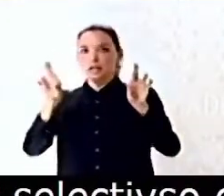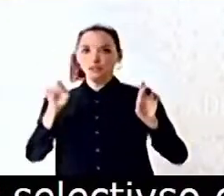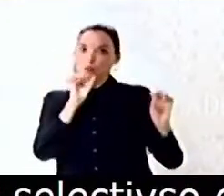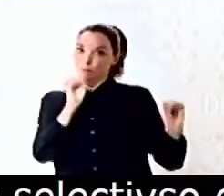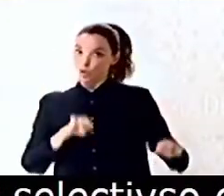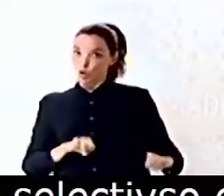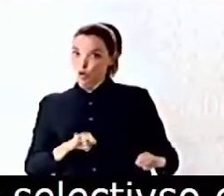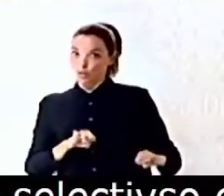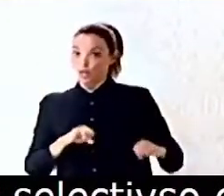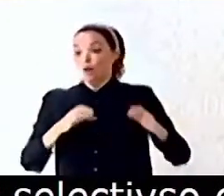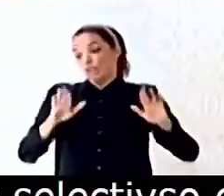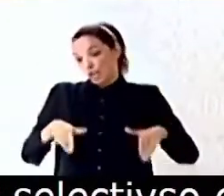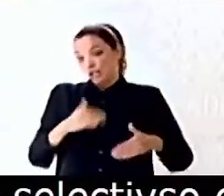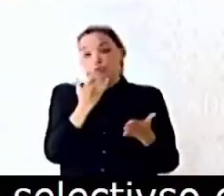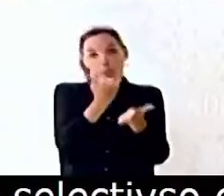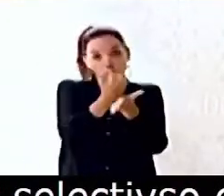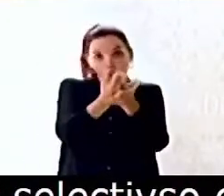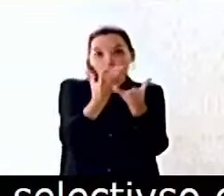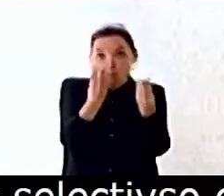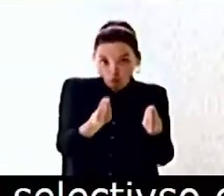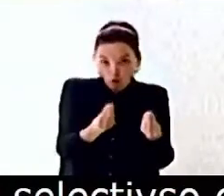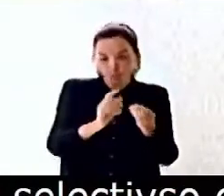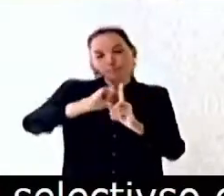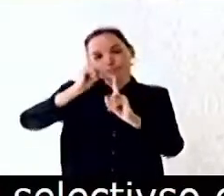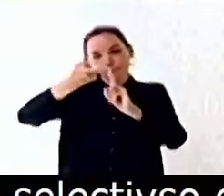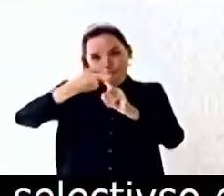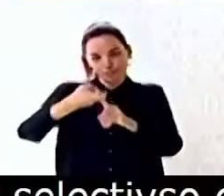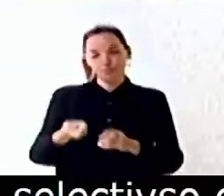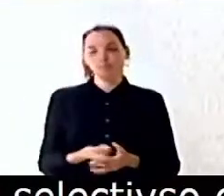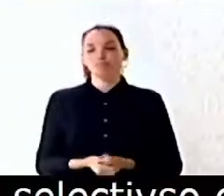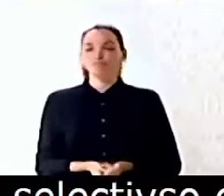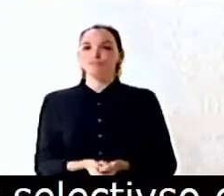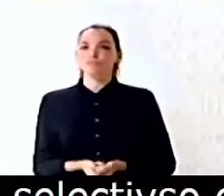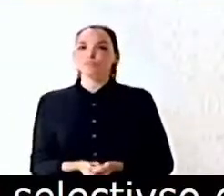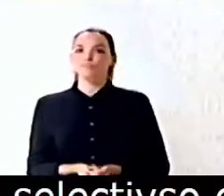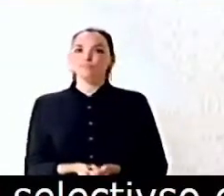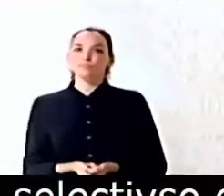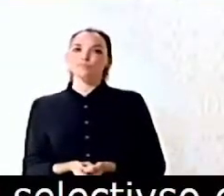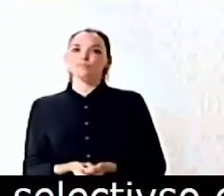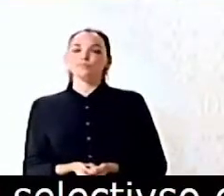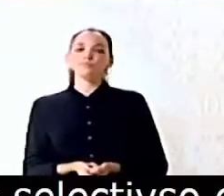uno busca, encuentra. Cuando uno busca, encuentra.